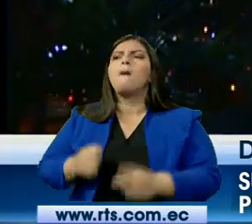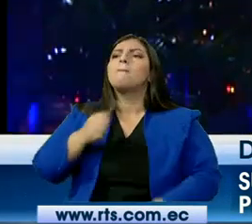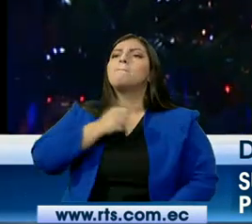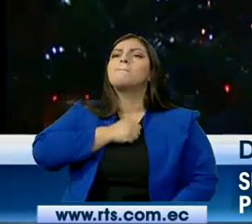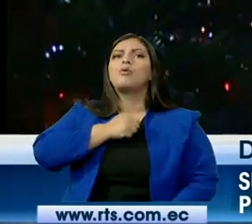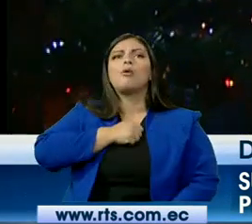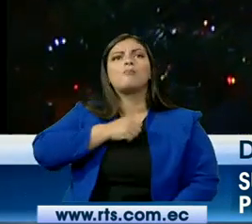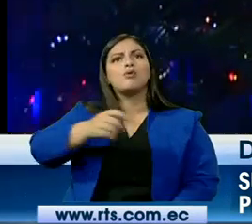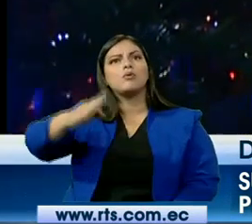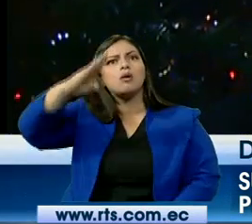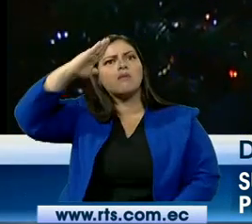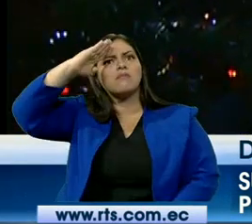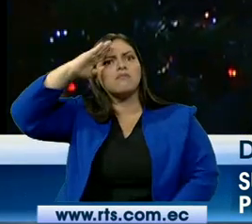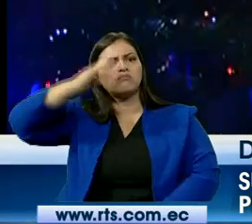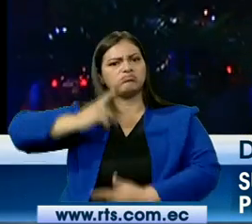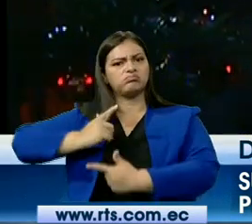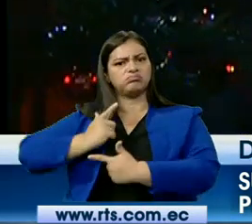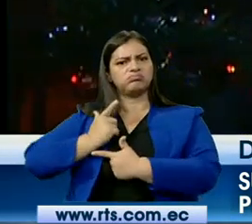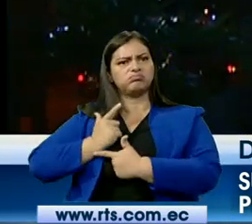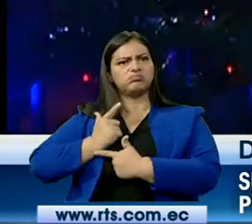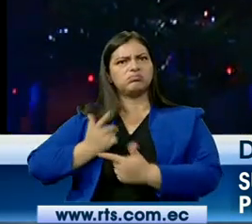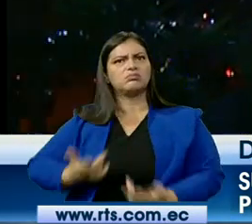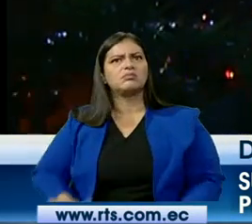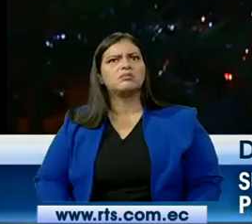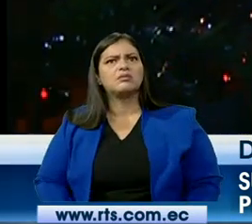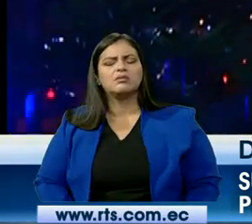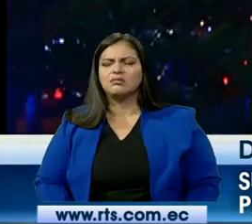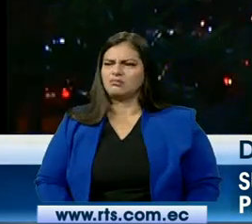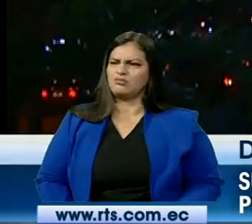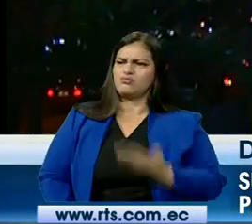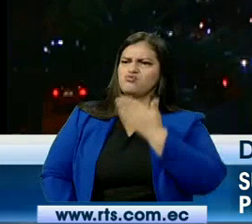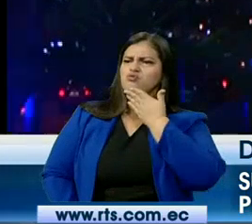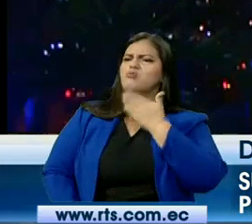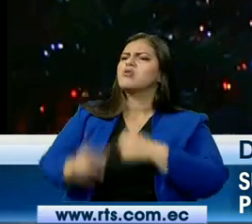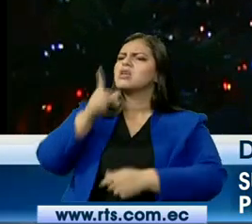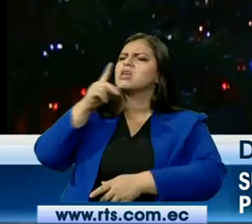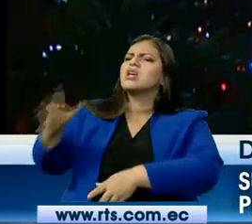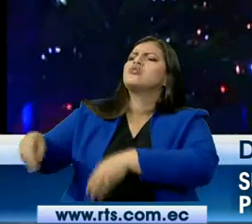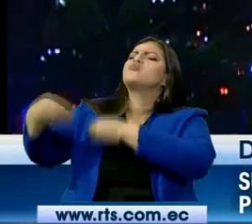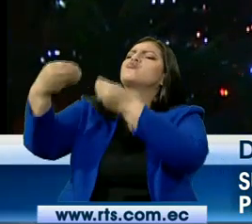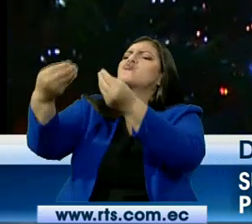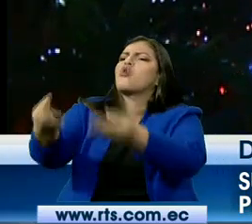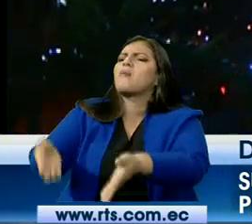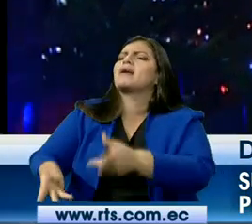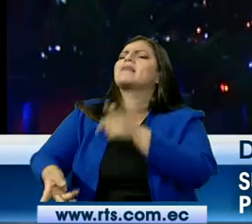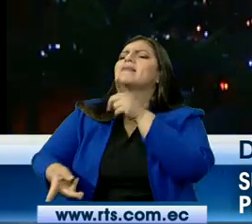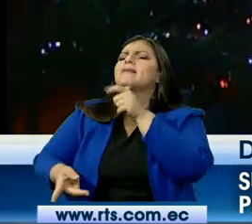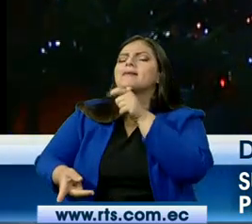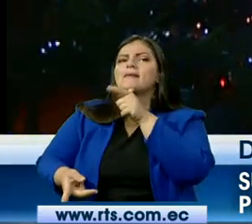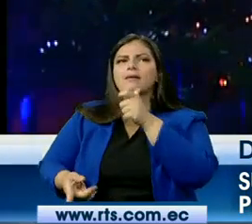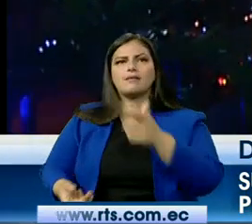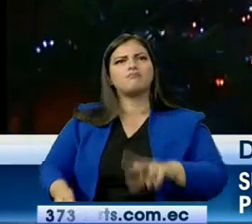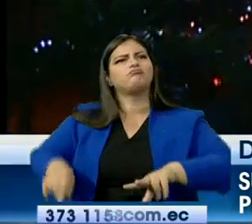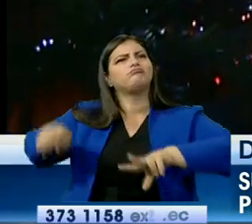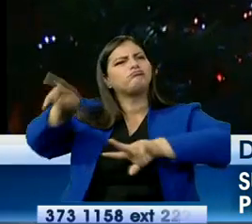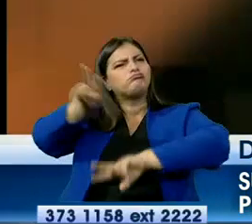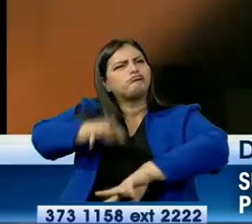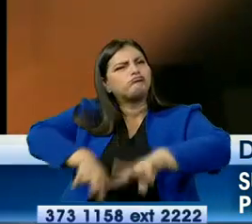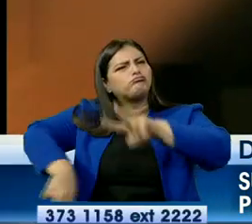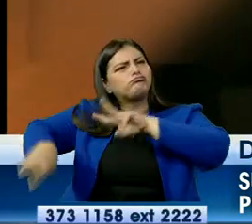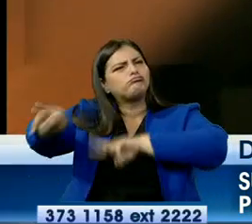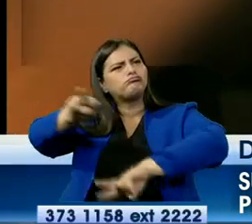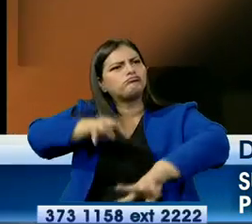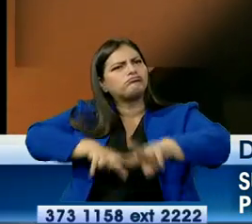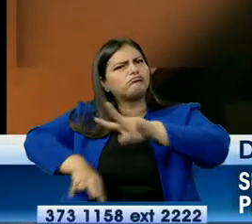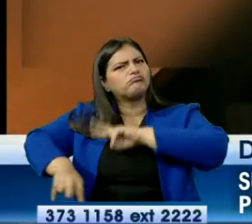sigan suscitando muertes violentas en cualquier parte de nuestro territorio nacional, específicamente en este caso, como hablamos, del distrito Nueva Prosperina. Uno de